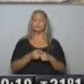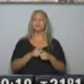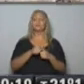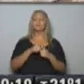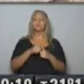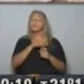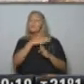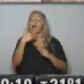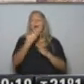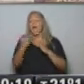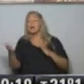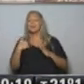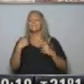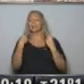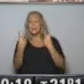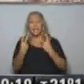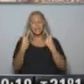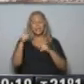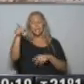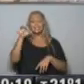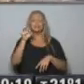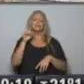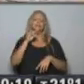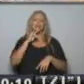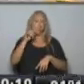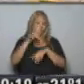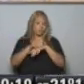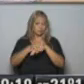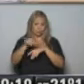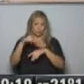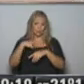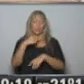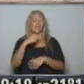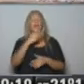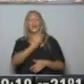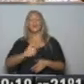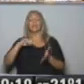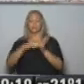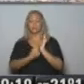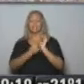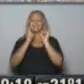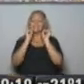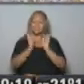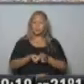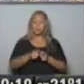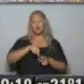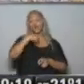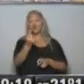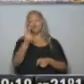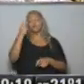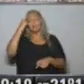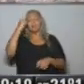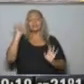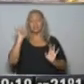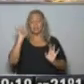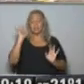y de las situaciones en las cuales tiene que hacerse cargo el gobierno de la ciudad de estos problemas, también hay otro tipo de